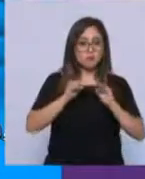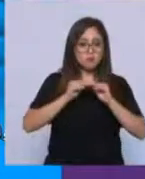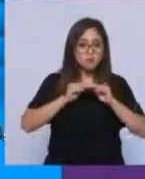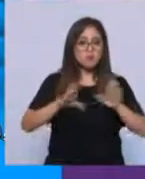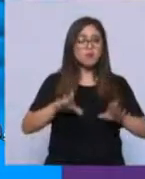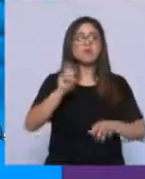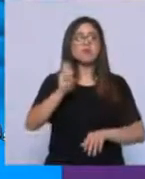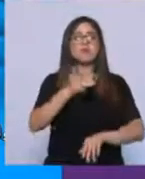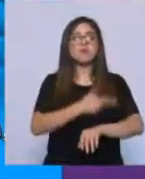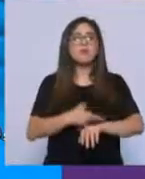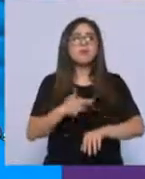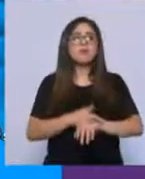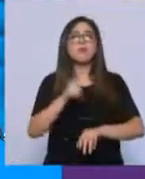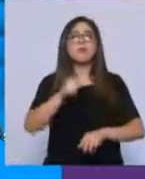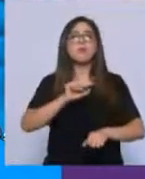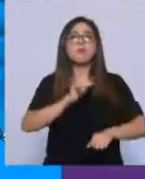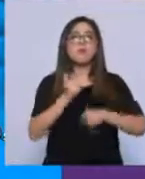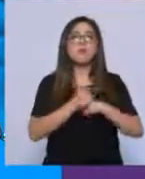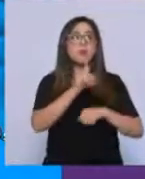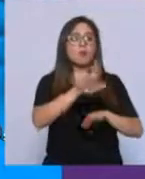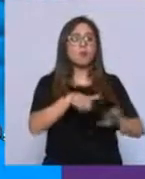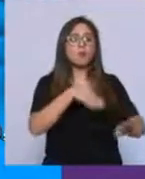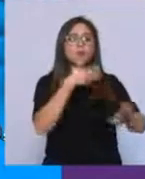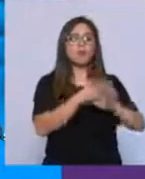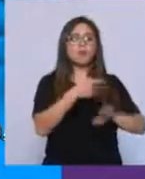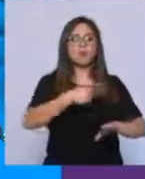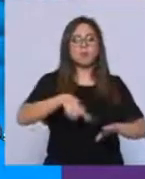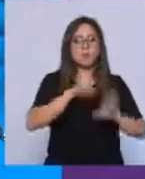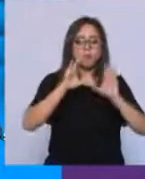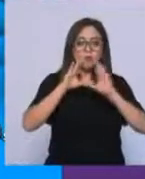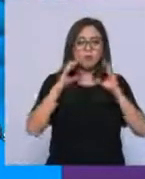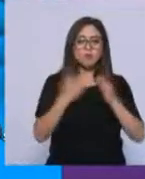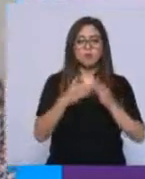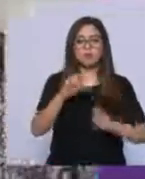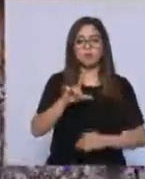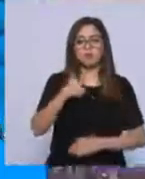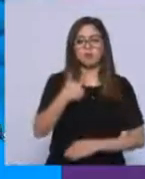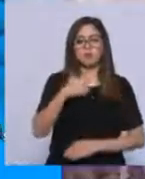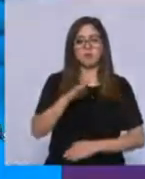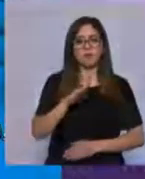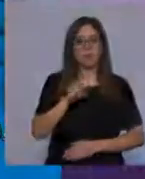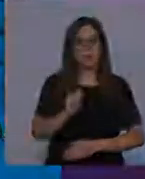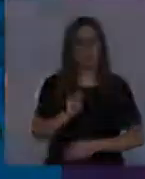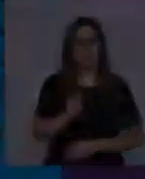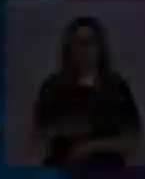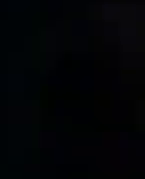acciones en contra de los crímenes hacia la comunidad LGBT.